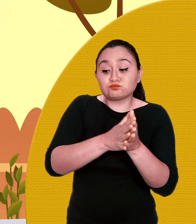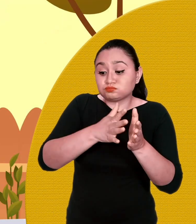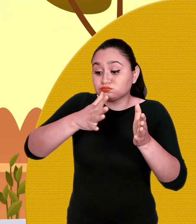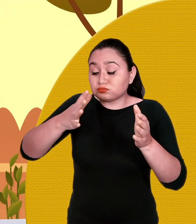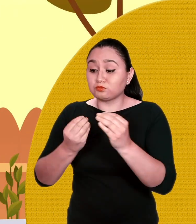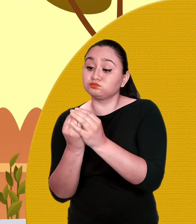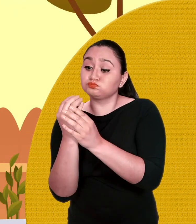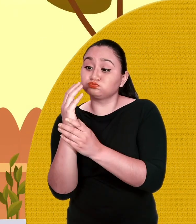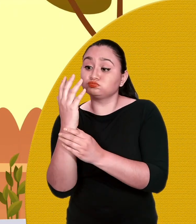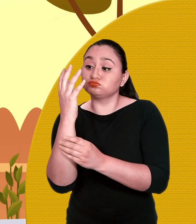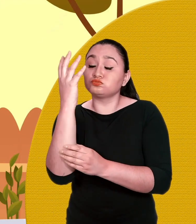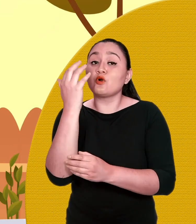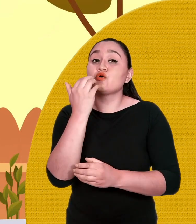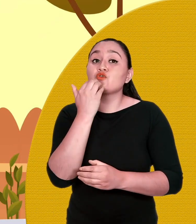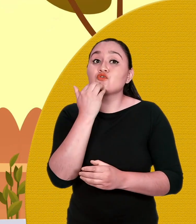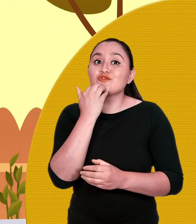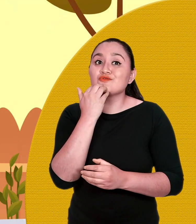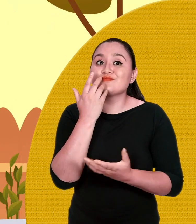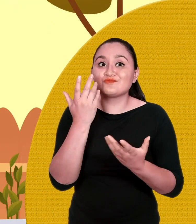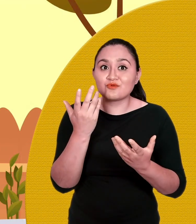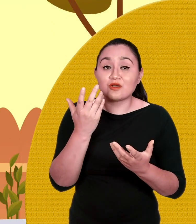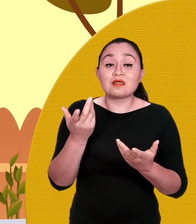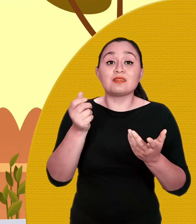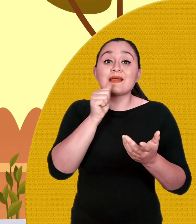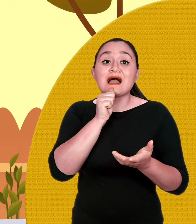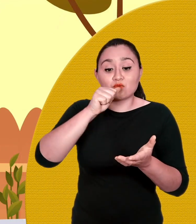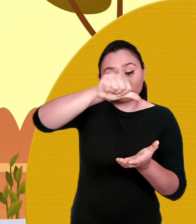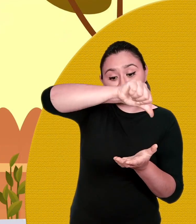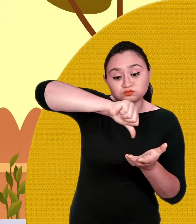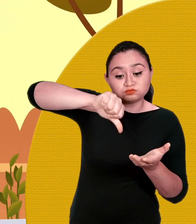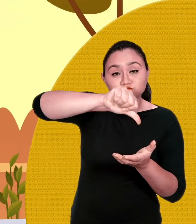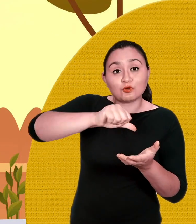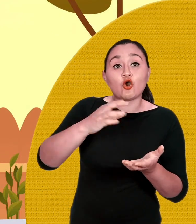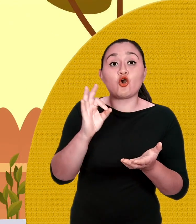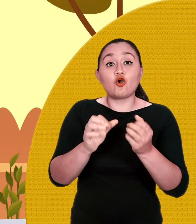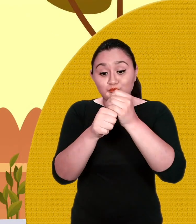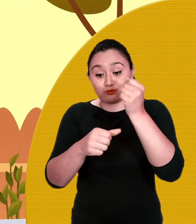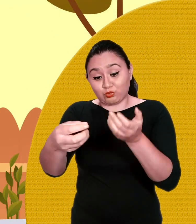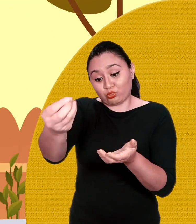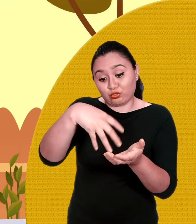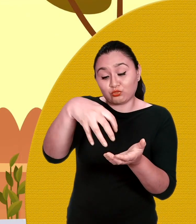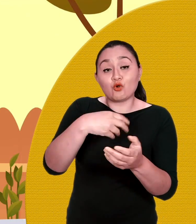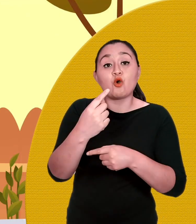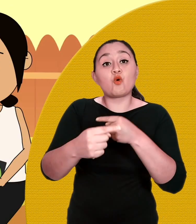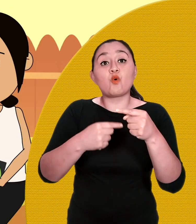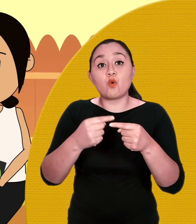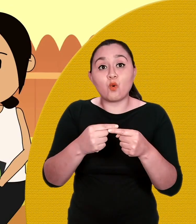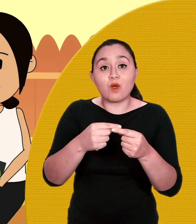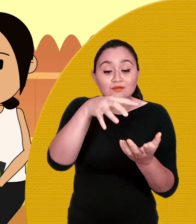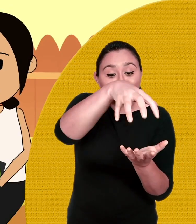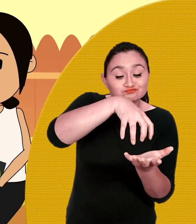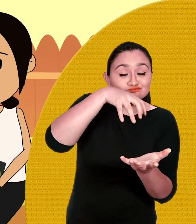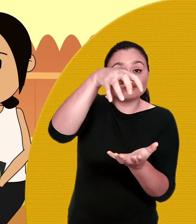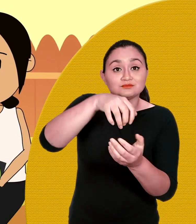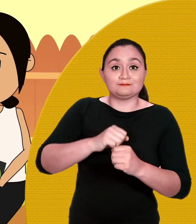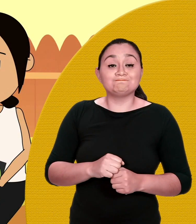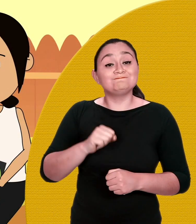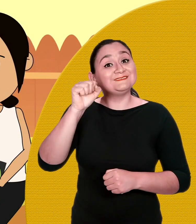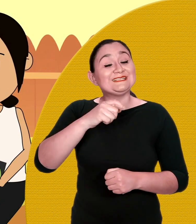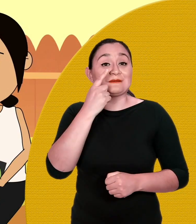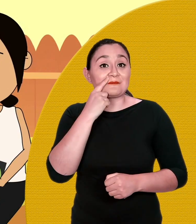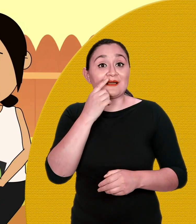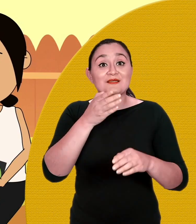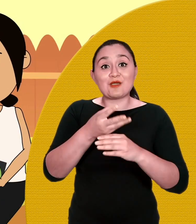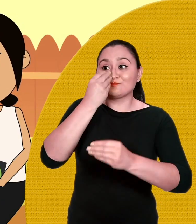tiempo se demora en crecer la planta, cómo regarlas, cómo hacer el compost, cuándo cosechar. Sí, papi. Luego,